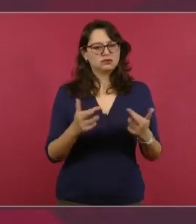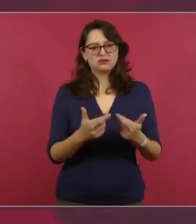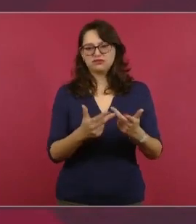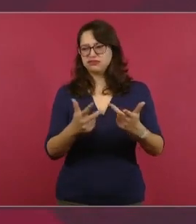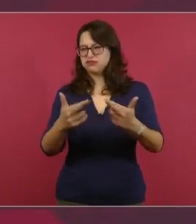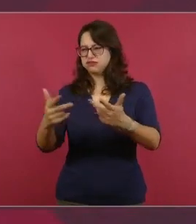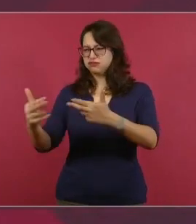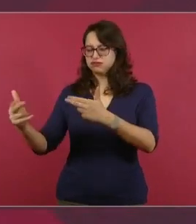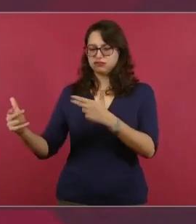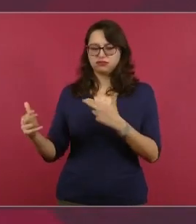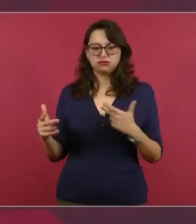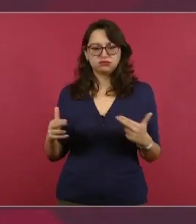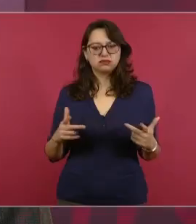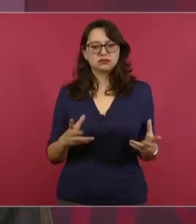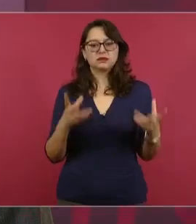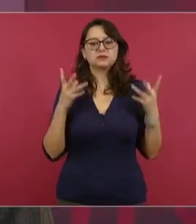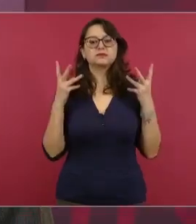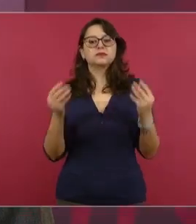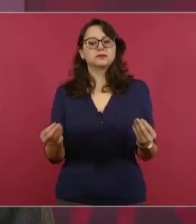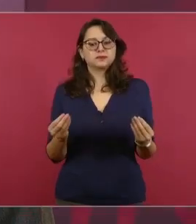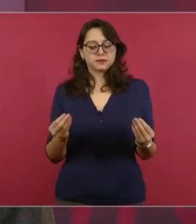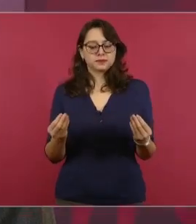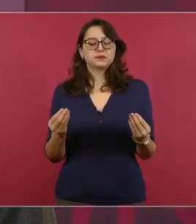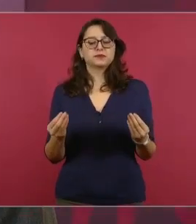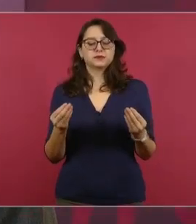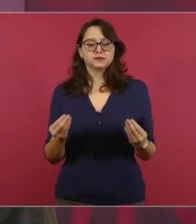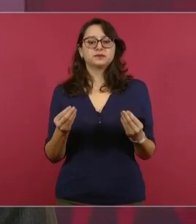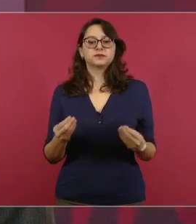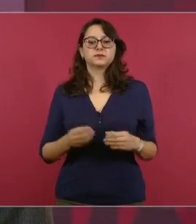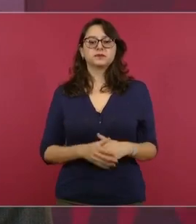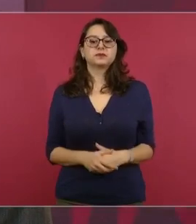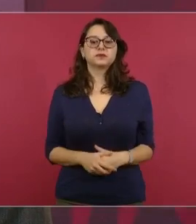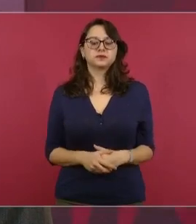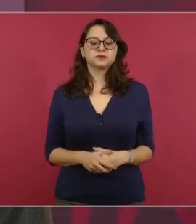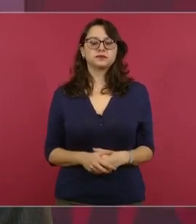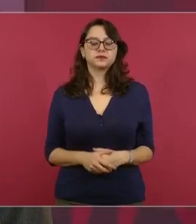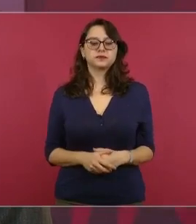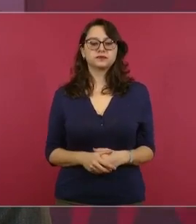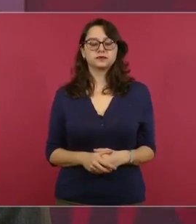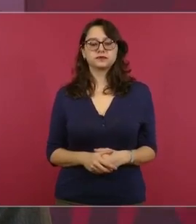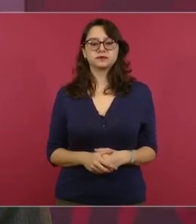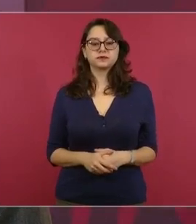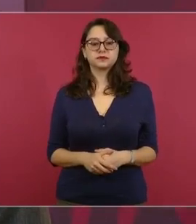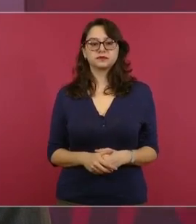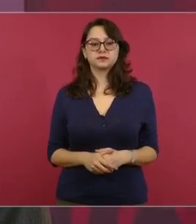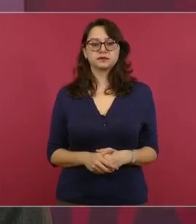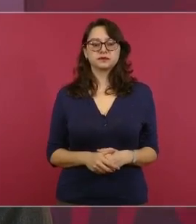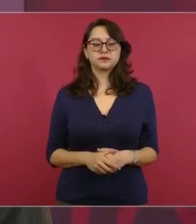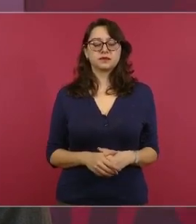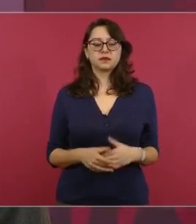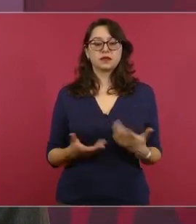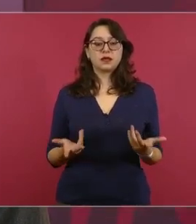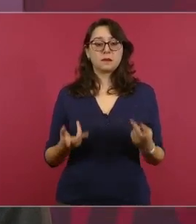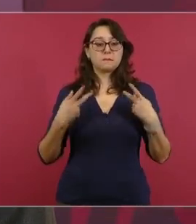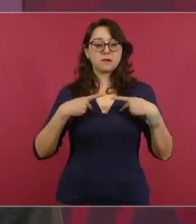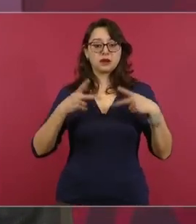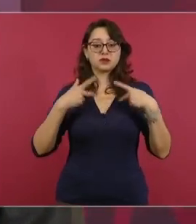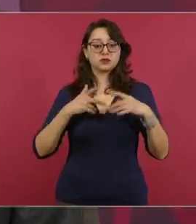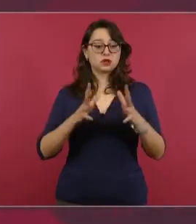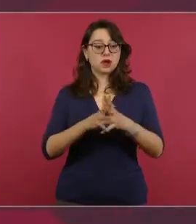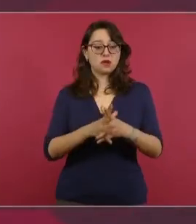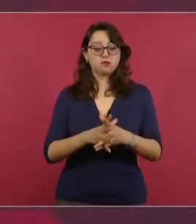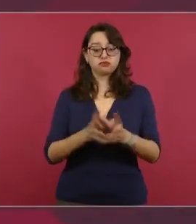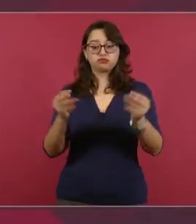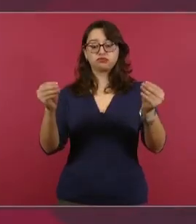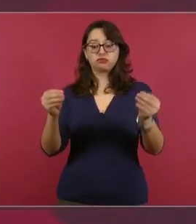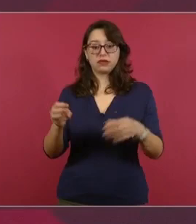en todo Acapulco. De los desaparecidos tenemos tres que